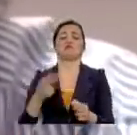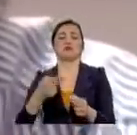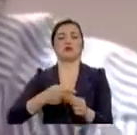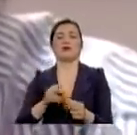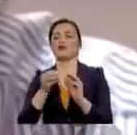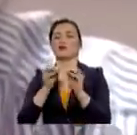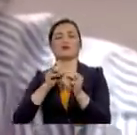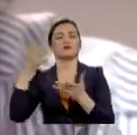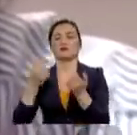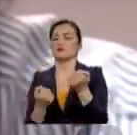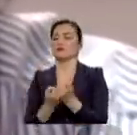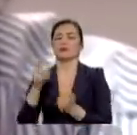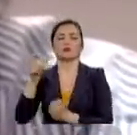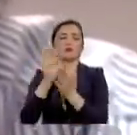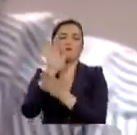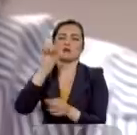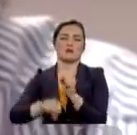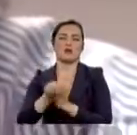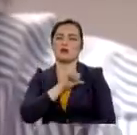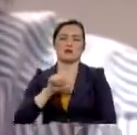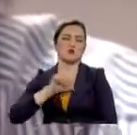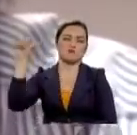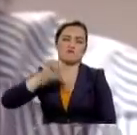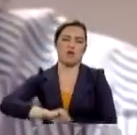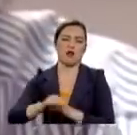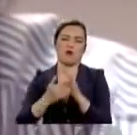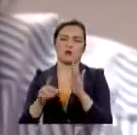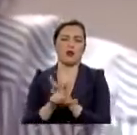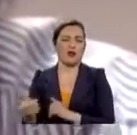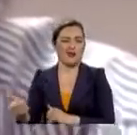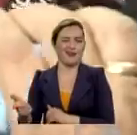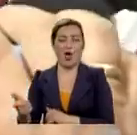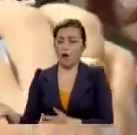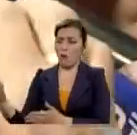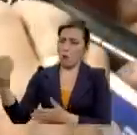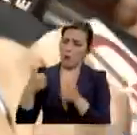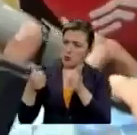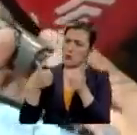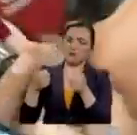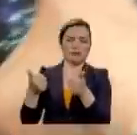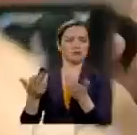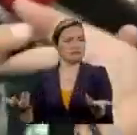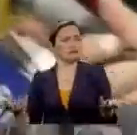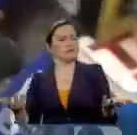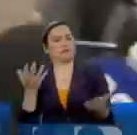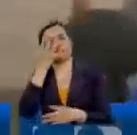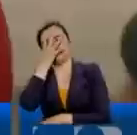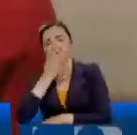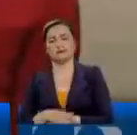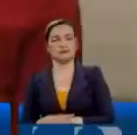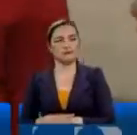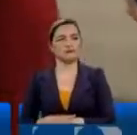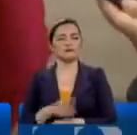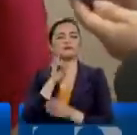auspicien a personas que han tenido actitudes reñidas con la justicia y con la moral. Sobre Arteaga, también hay pendiente un proceso